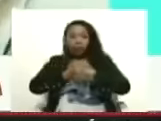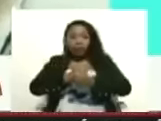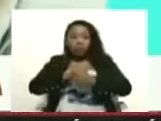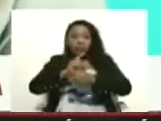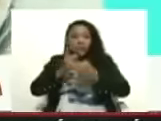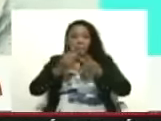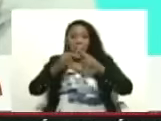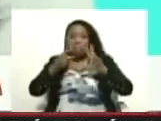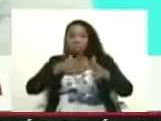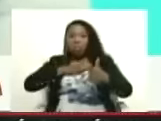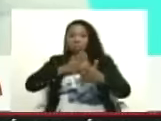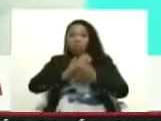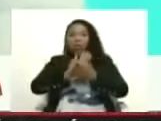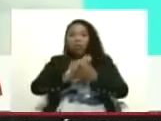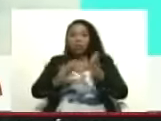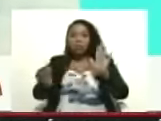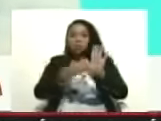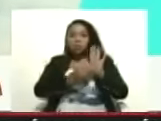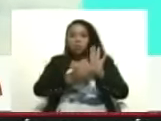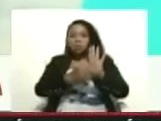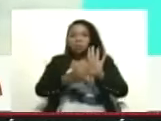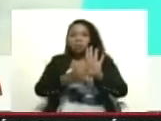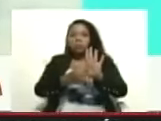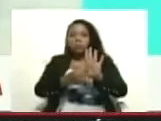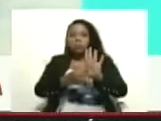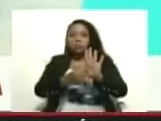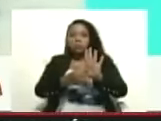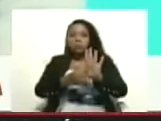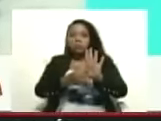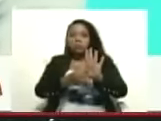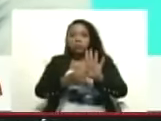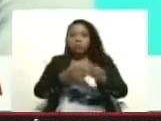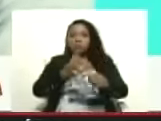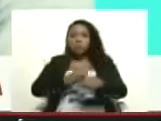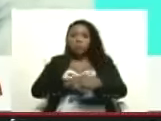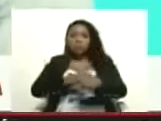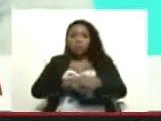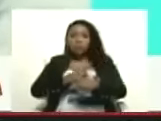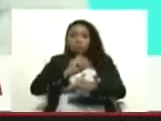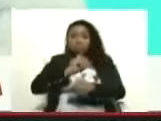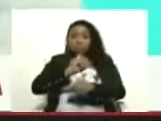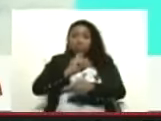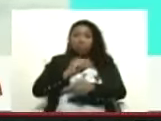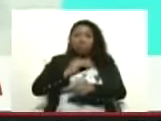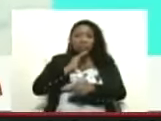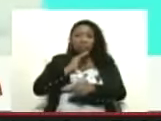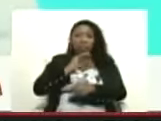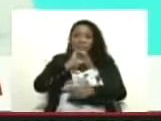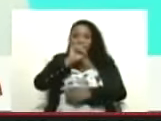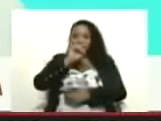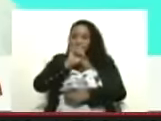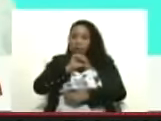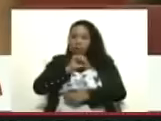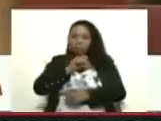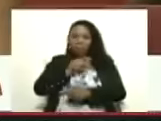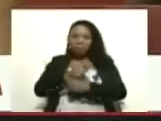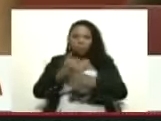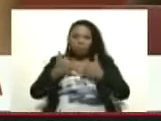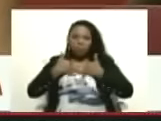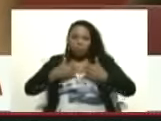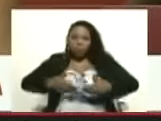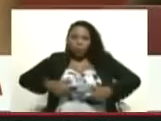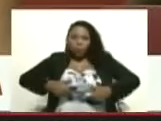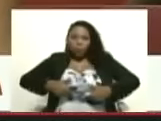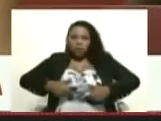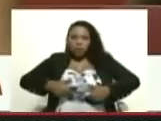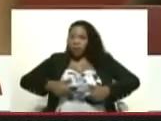paz se imponga ahí te parafraseo un poema en tiempos de odios desbordados amar es una obligación es una obligación